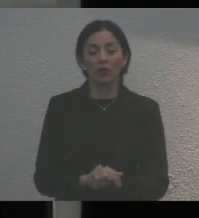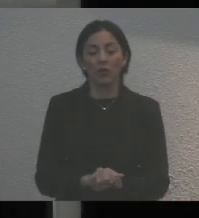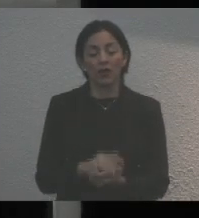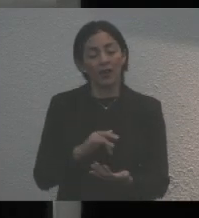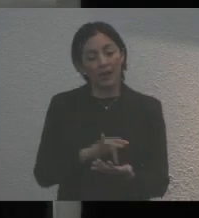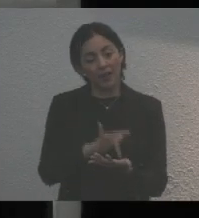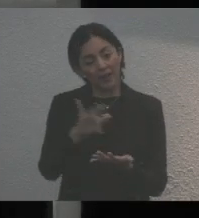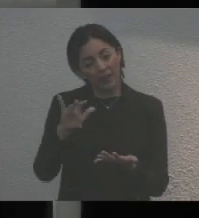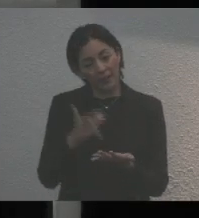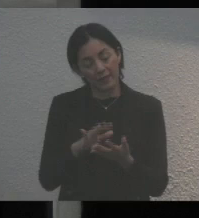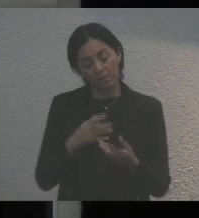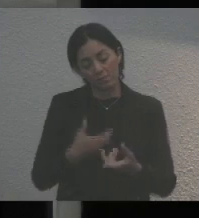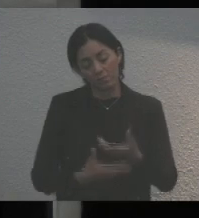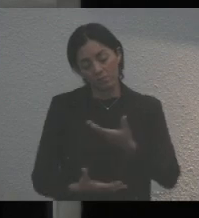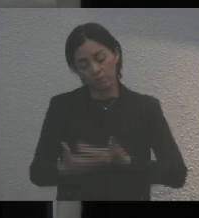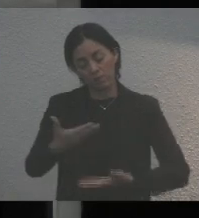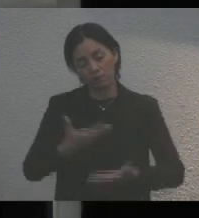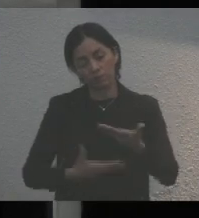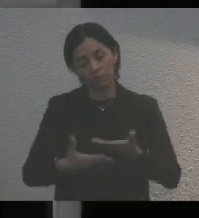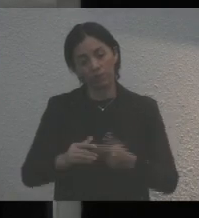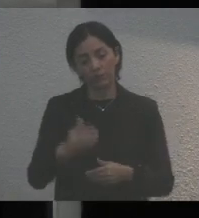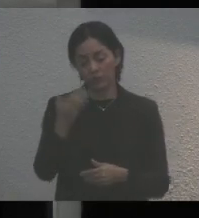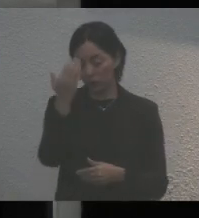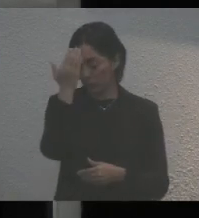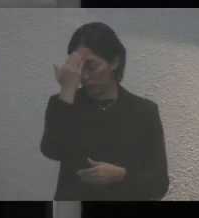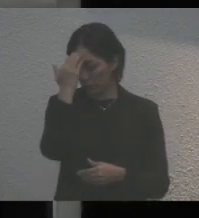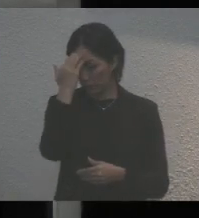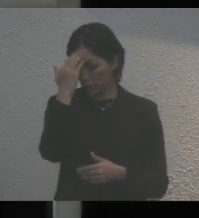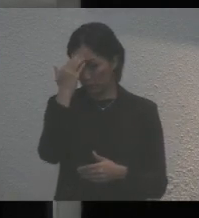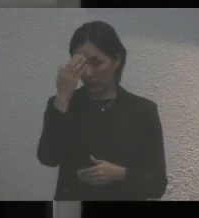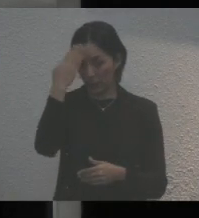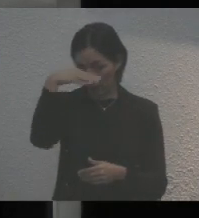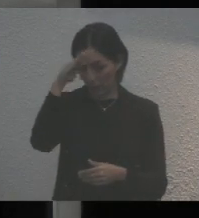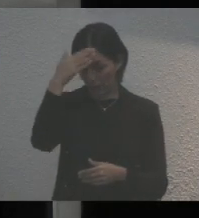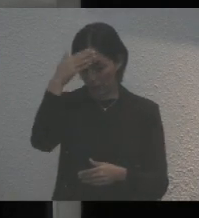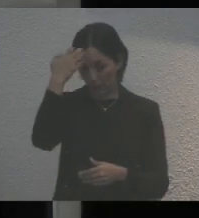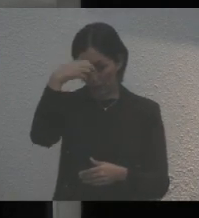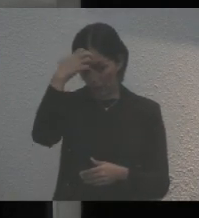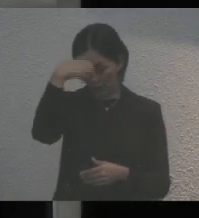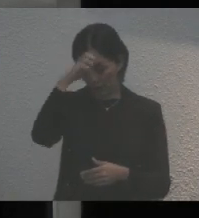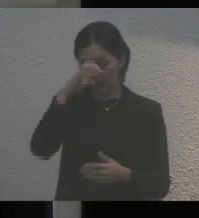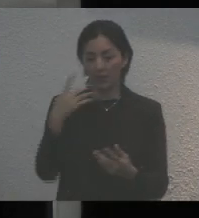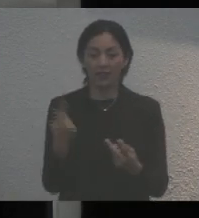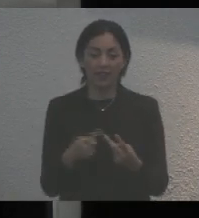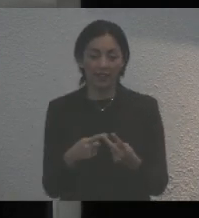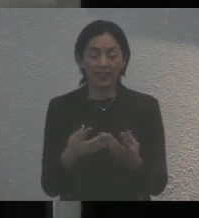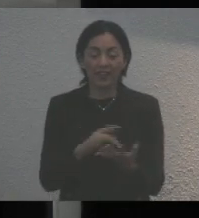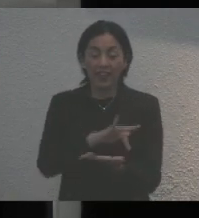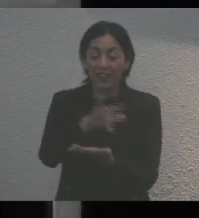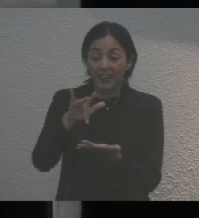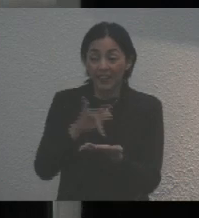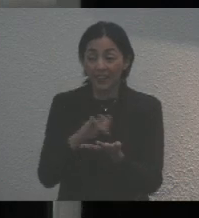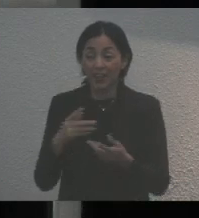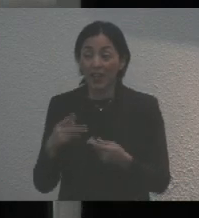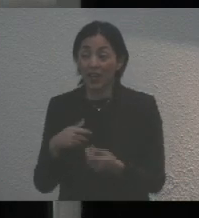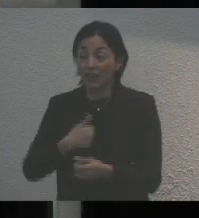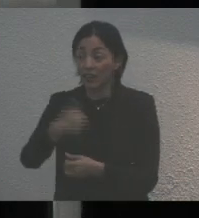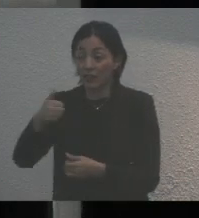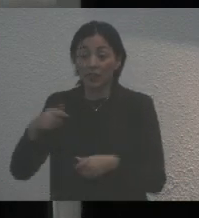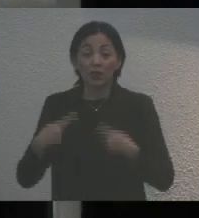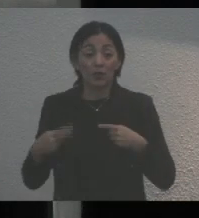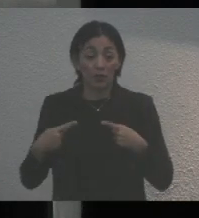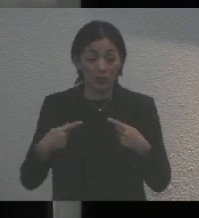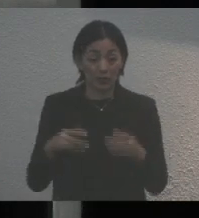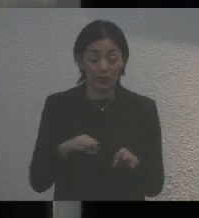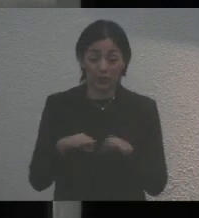por darme y compartirme de su conocimiento y de su experiencia. Gracias a cada una de las personas con las que he